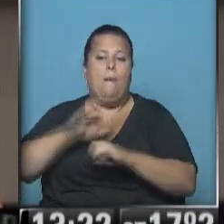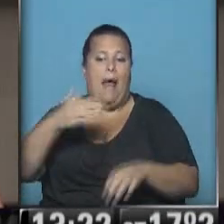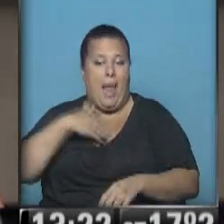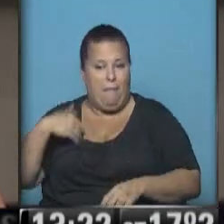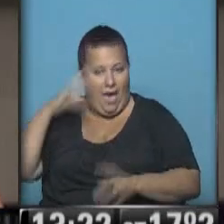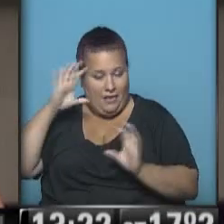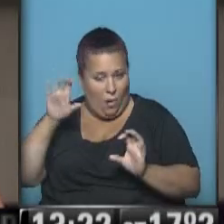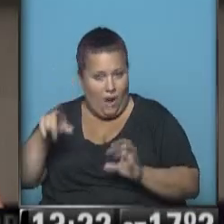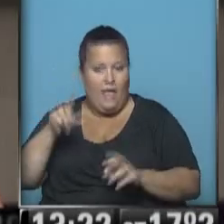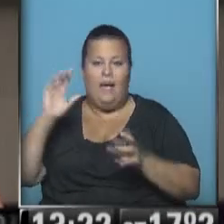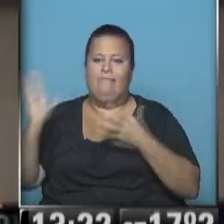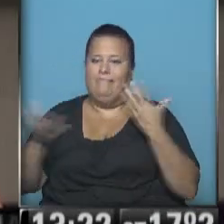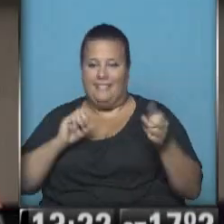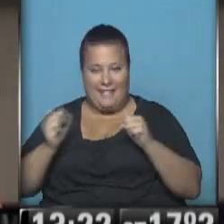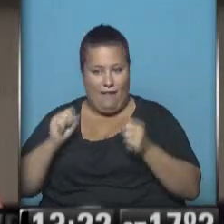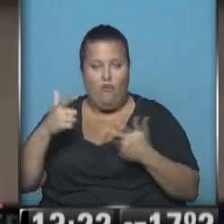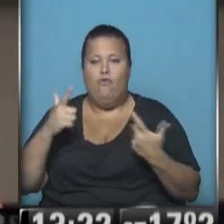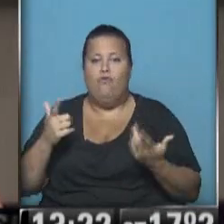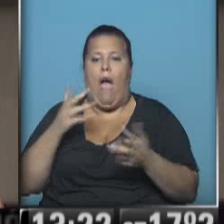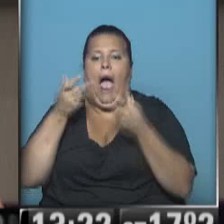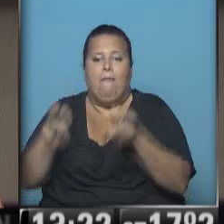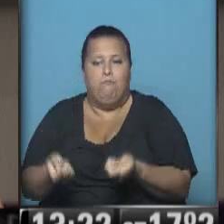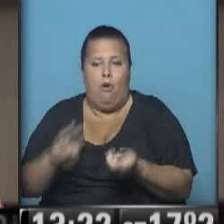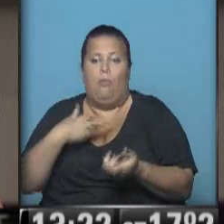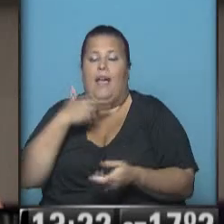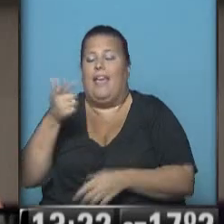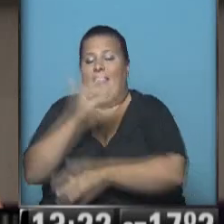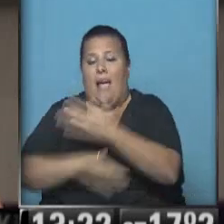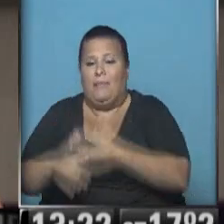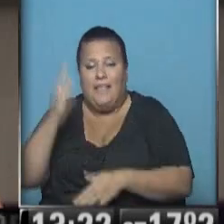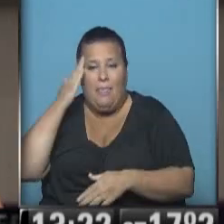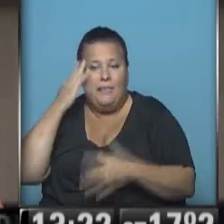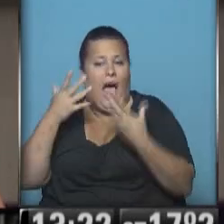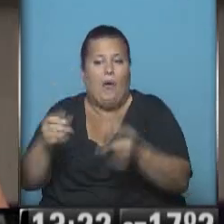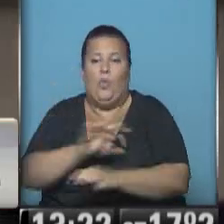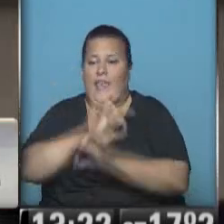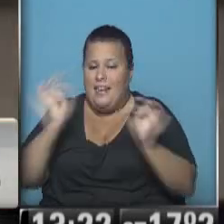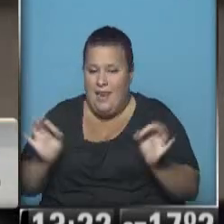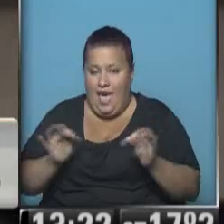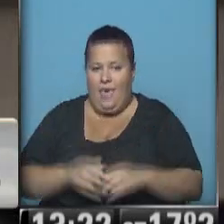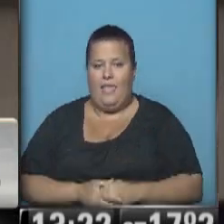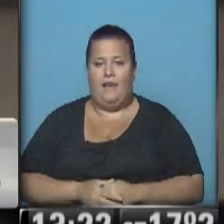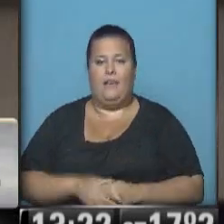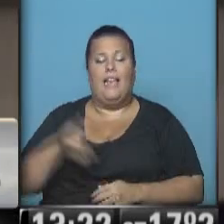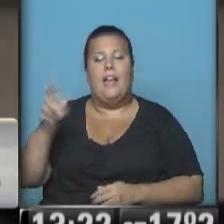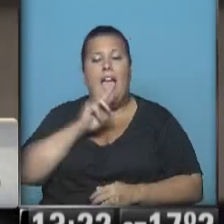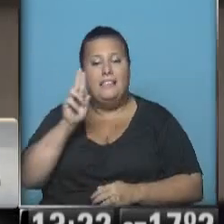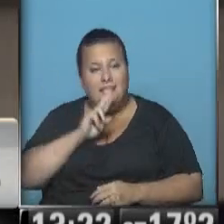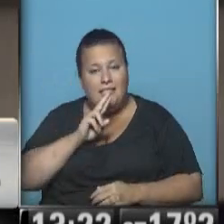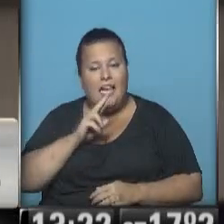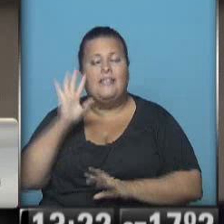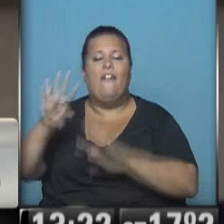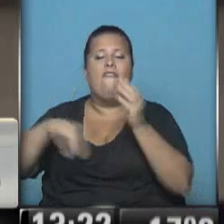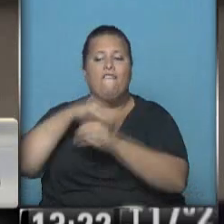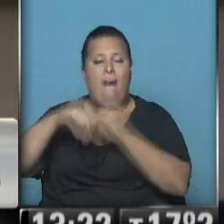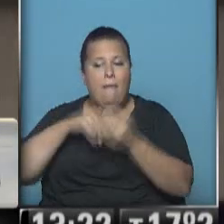recordemos el clima es muy tenso ella no tiene ningún tipo de apoyo por tener una discapacidad intelectual eh Ella es una chica que viene de una